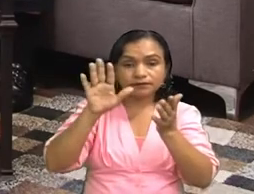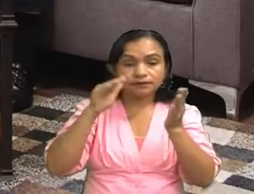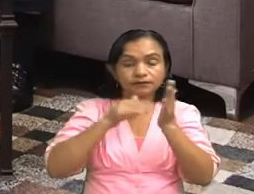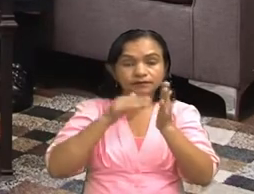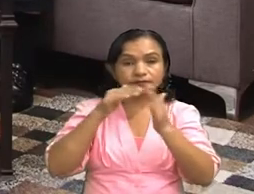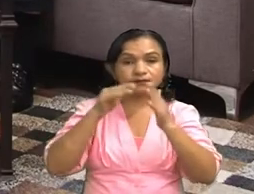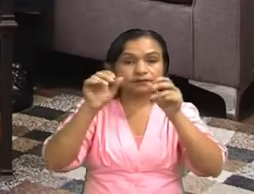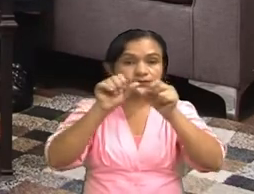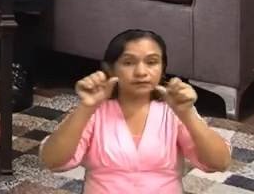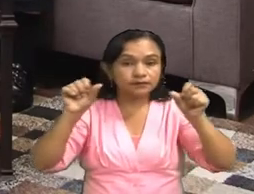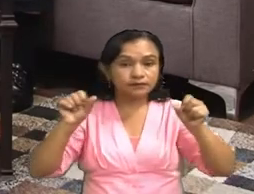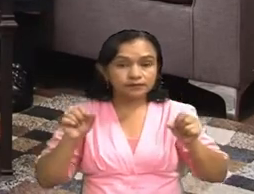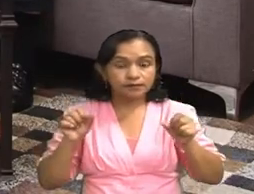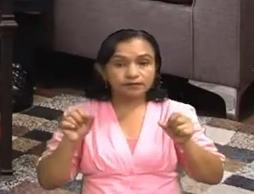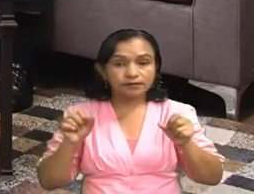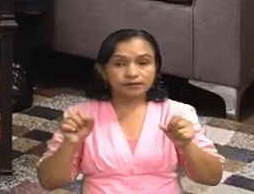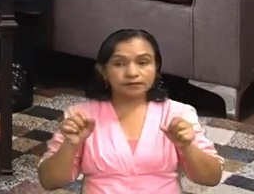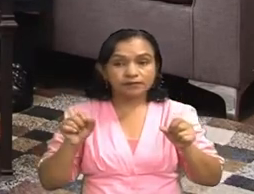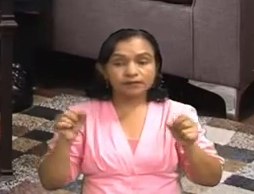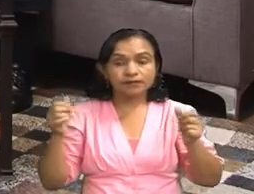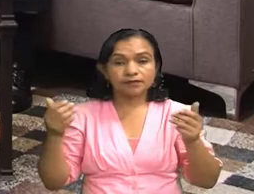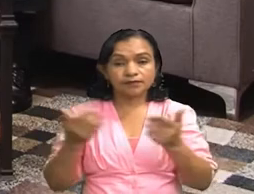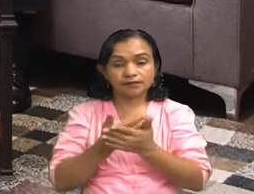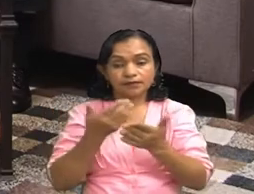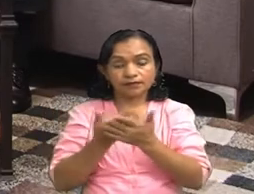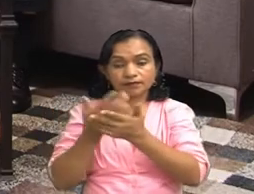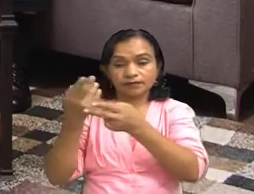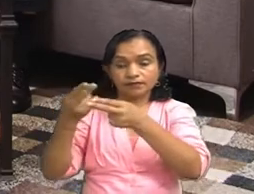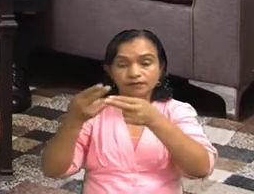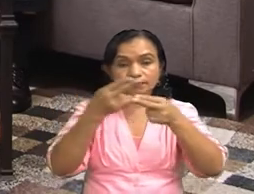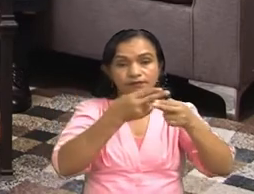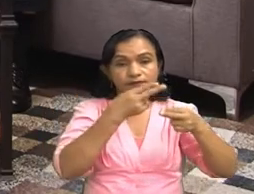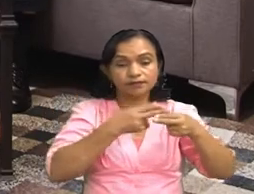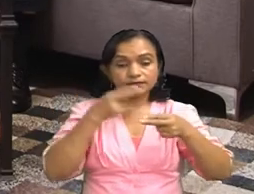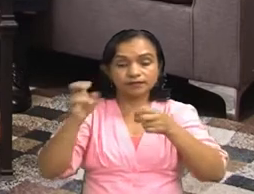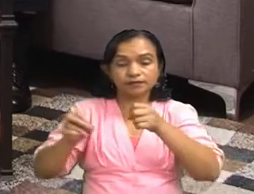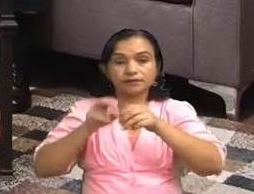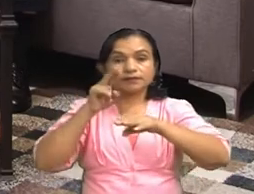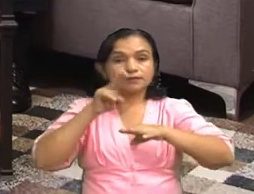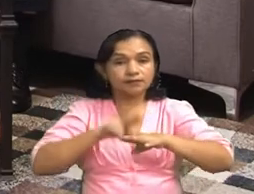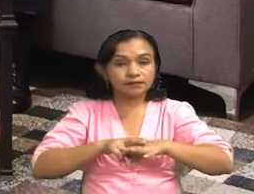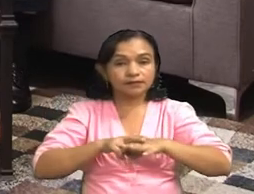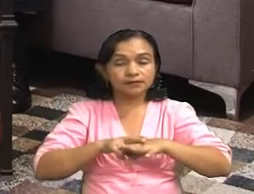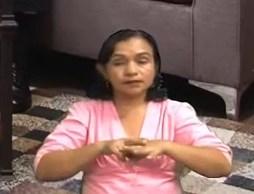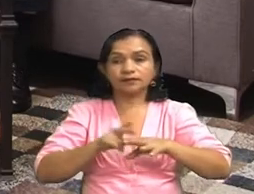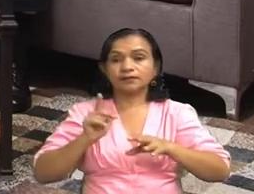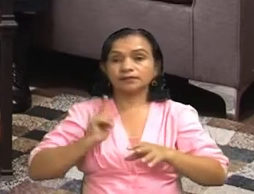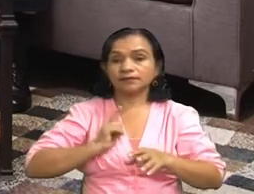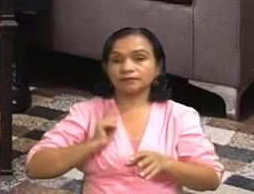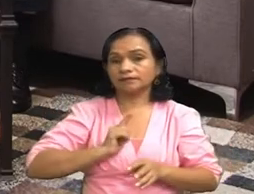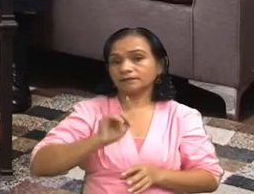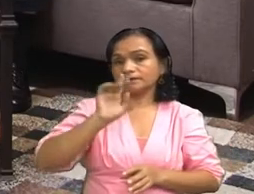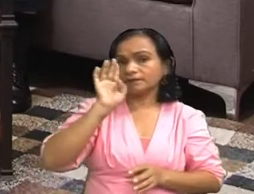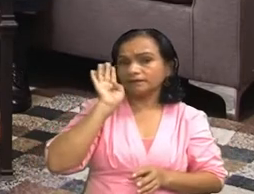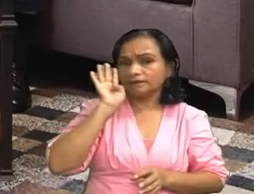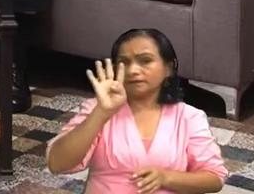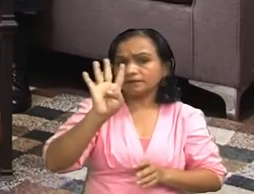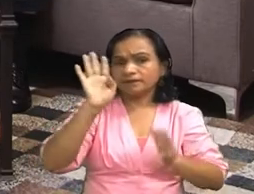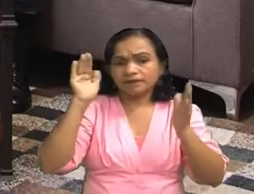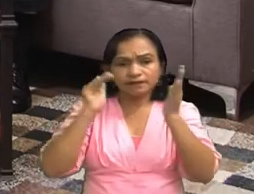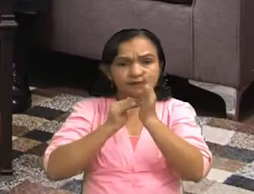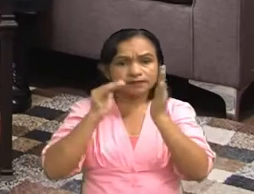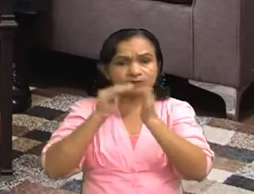de animales del nuevo censo del Sistema Nacional, nosotros tenemos